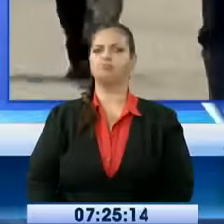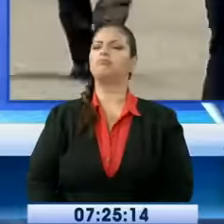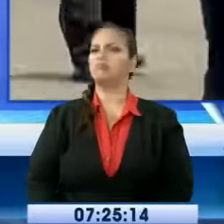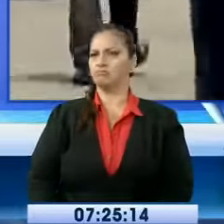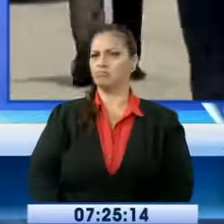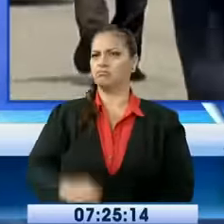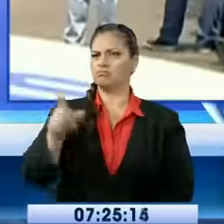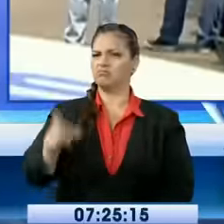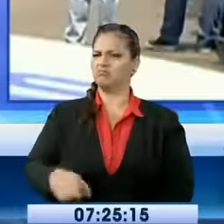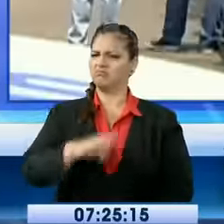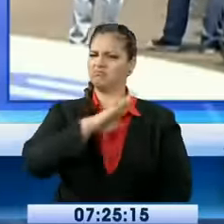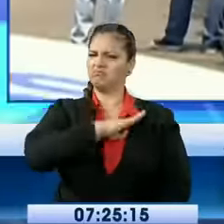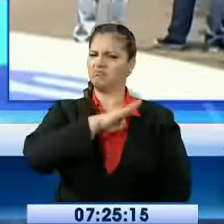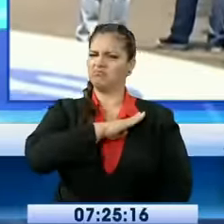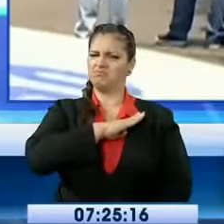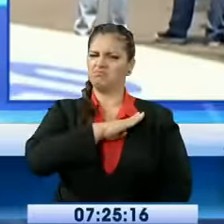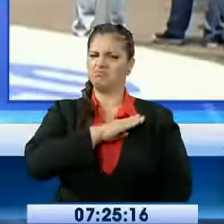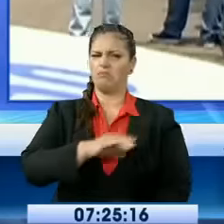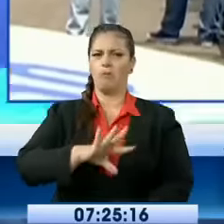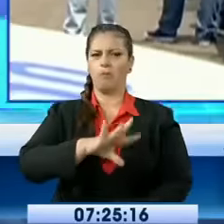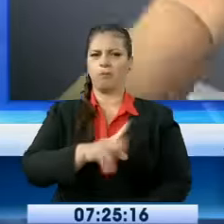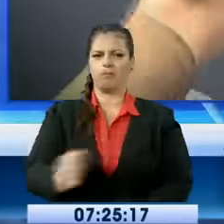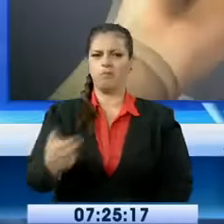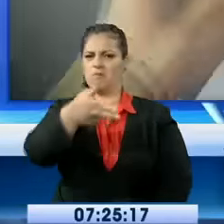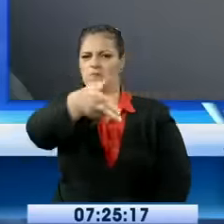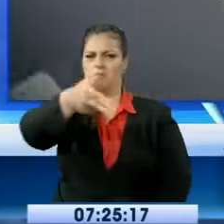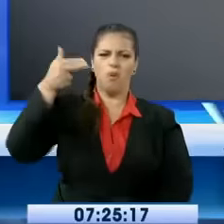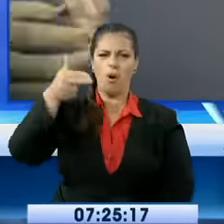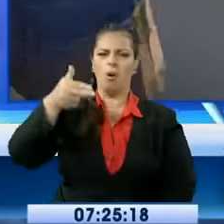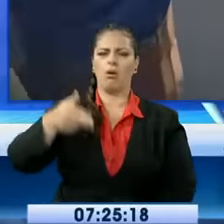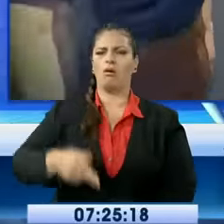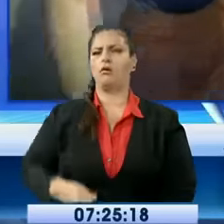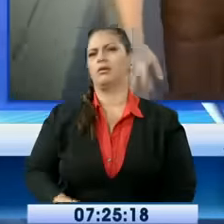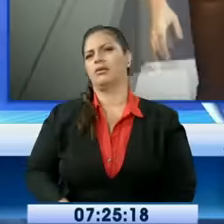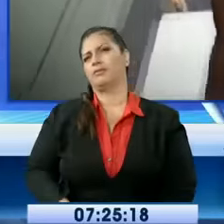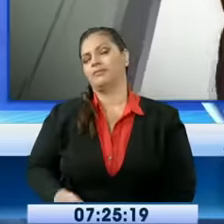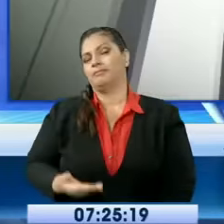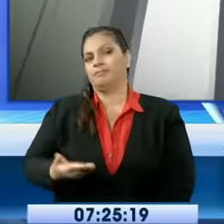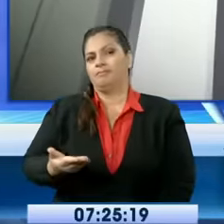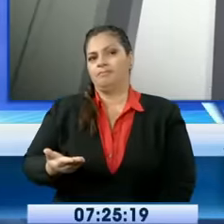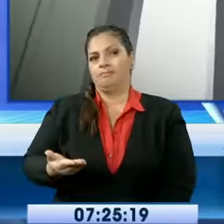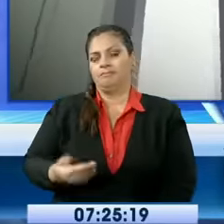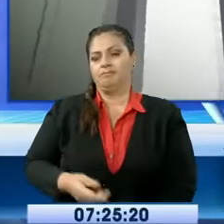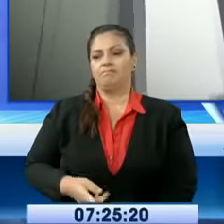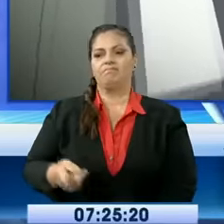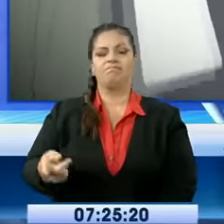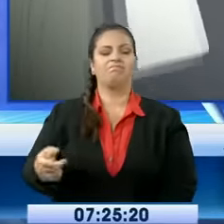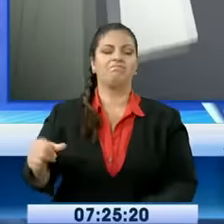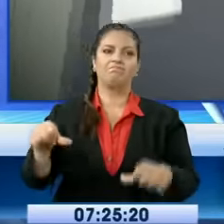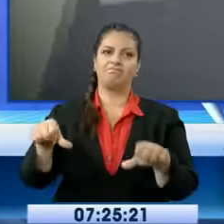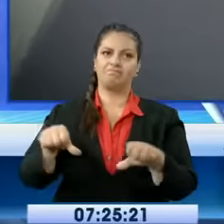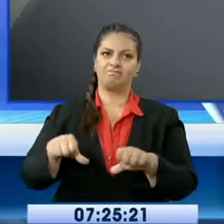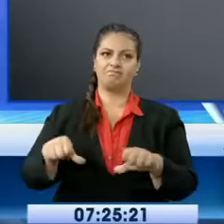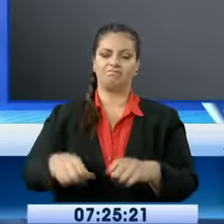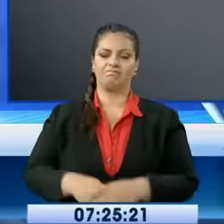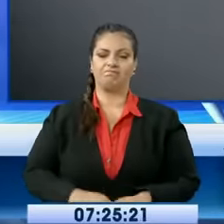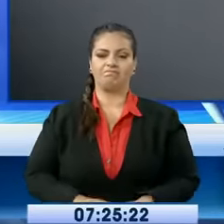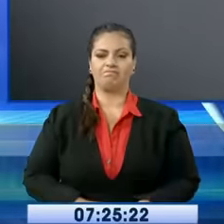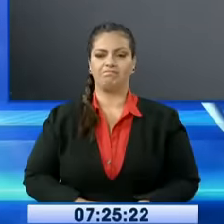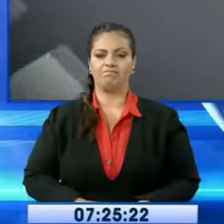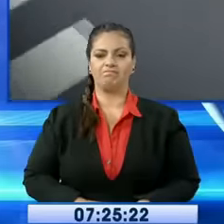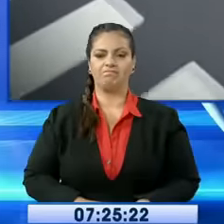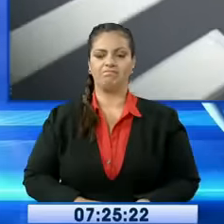daño. Así es. Que no sirve sino para delinquir y se convierte en una escoria de la sociedad. Vamos a cambiar de